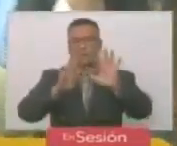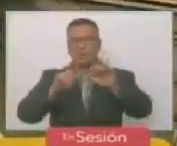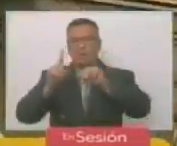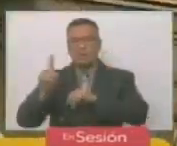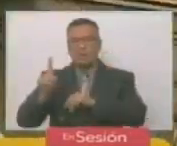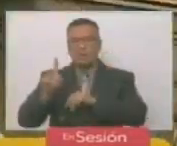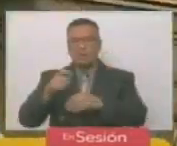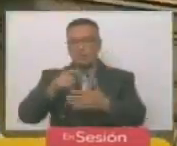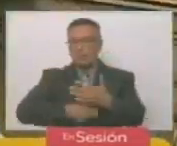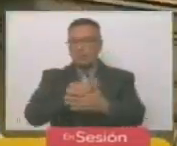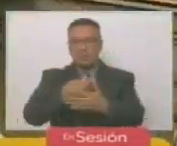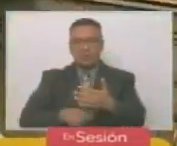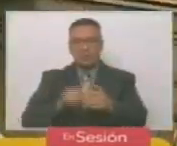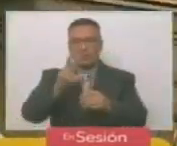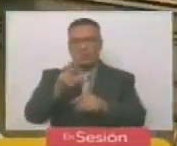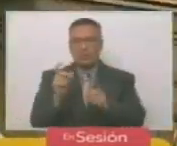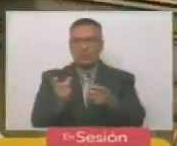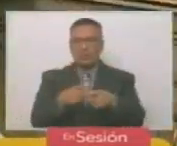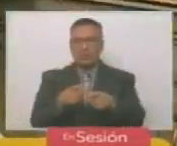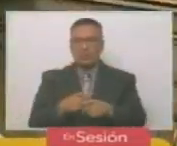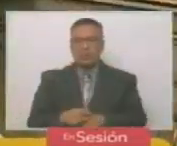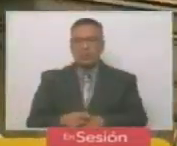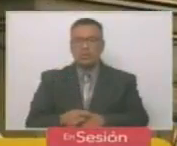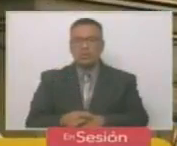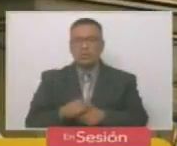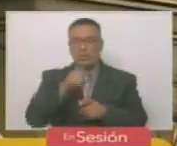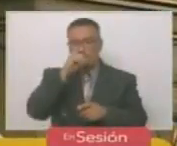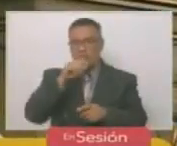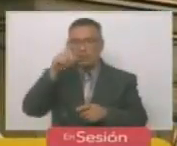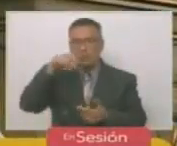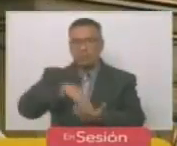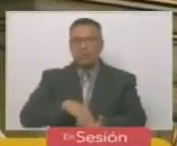31.791 de fecha 3 de agosto del año